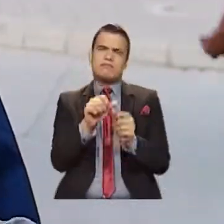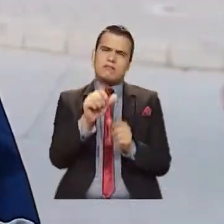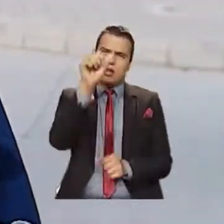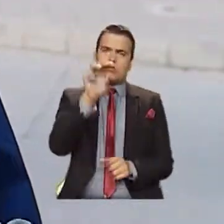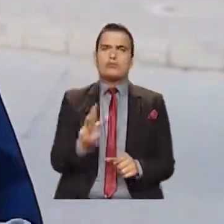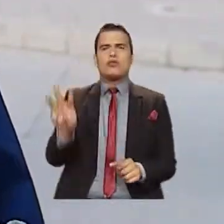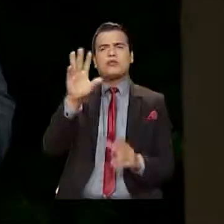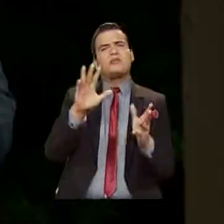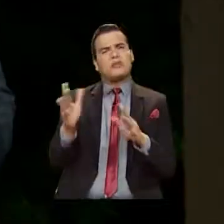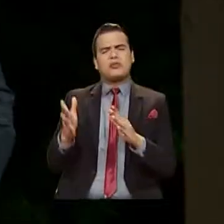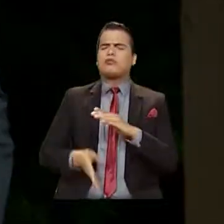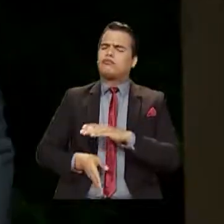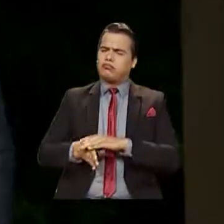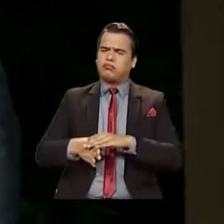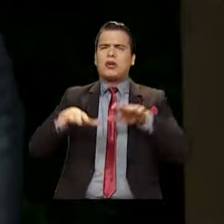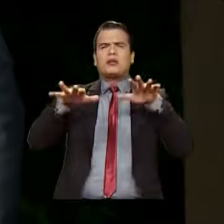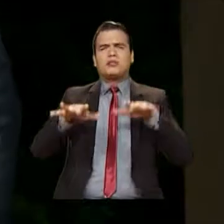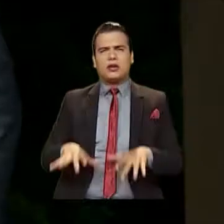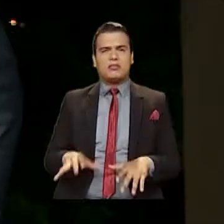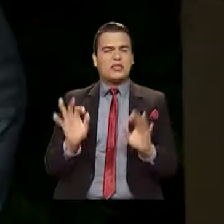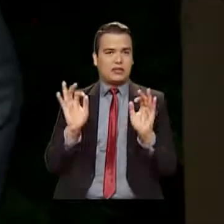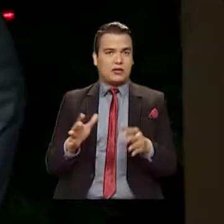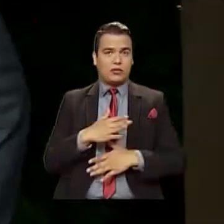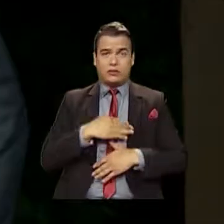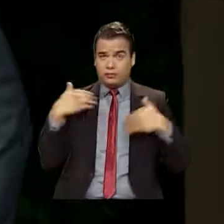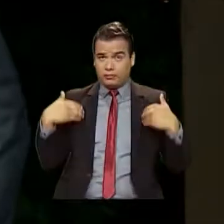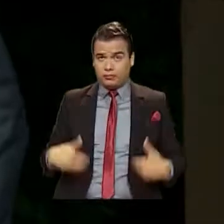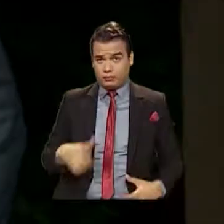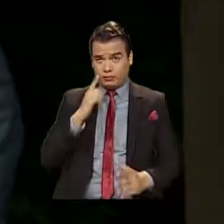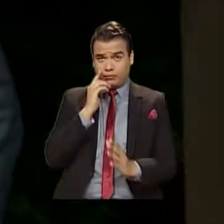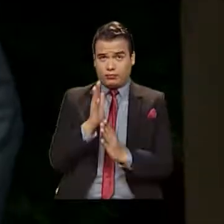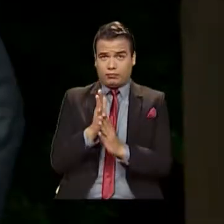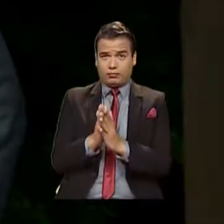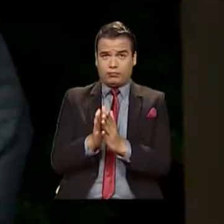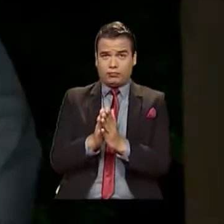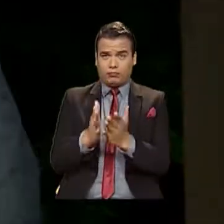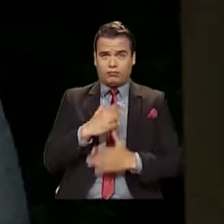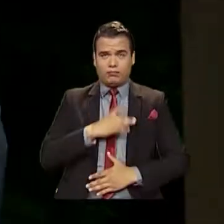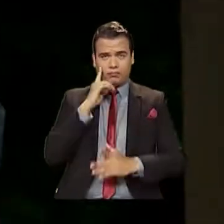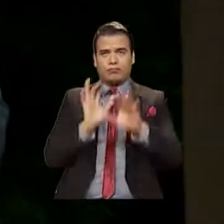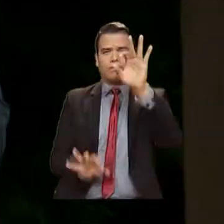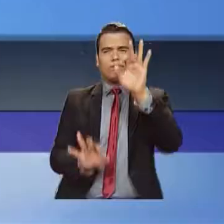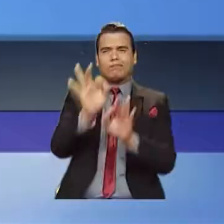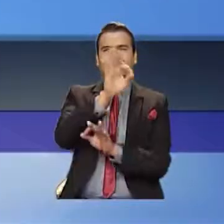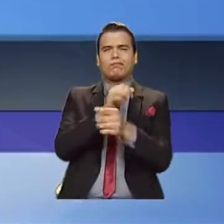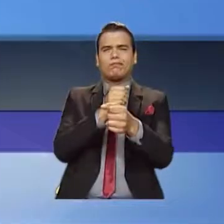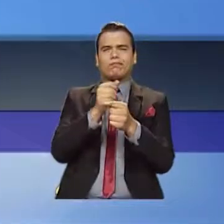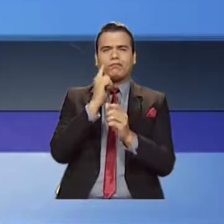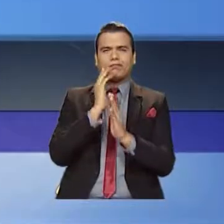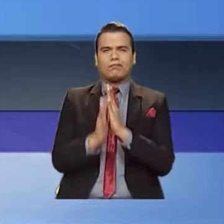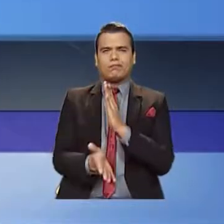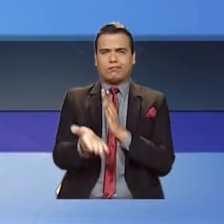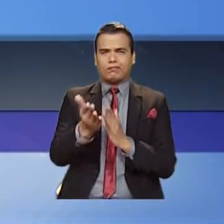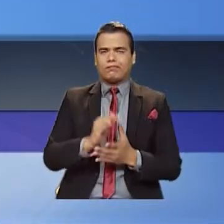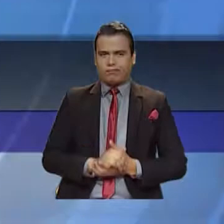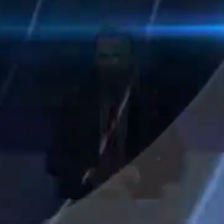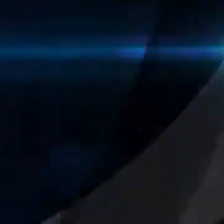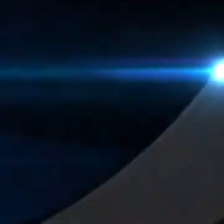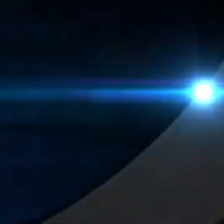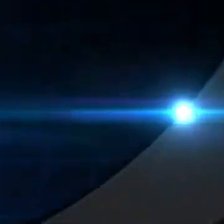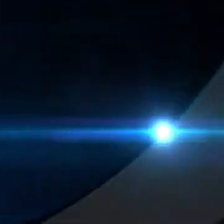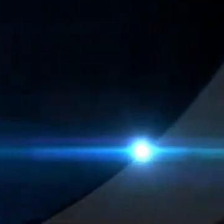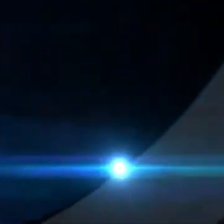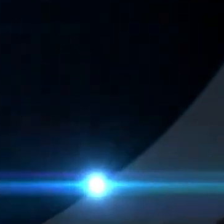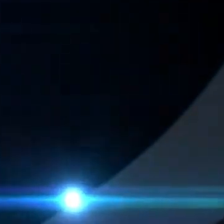que va a seguir bajando. Bien, esta es toda la información que tenemos a esta hora. Wilson Morales, Telepacífico Noticias, más cerca de la región.